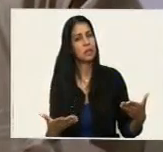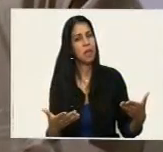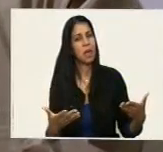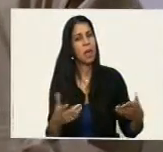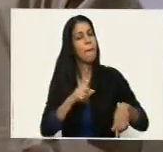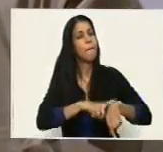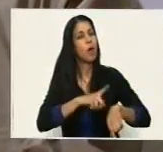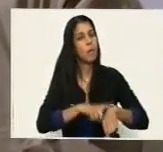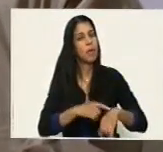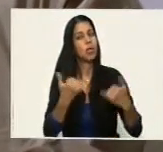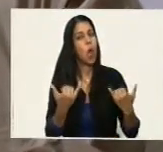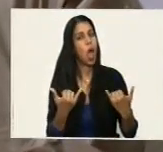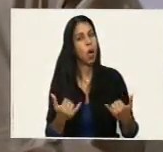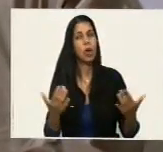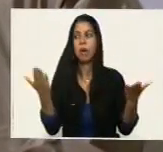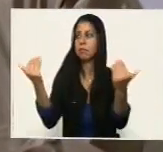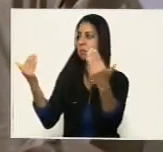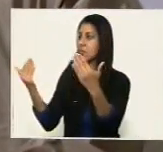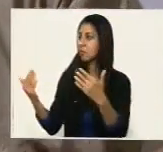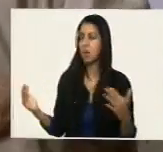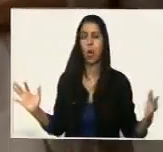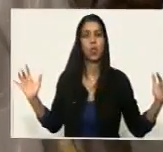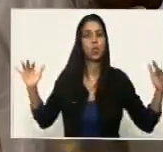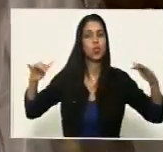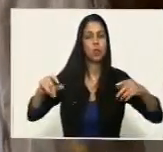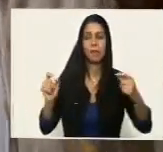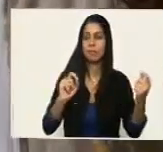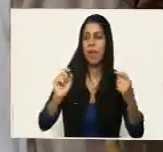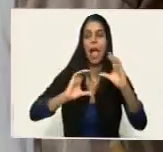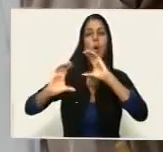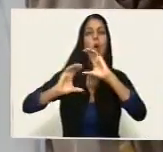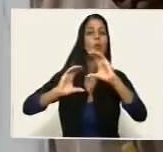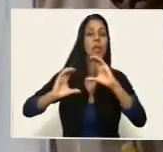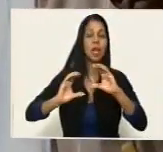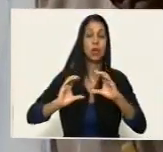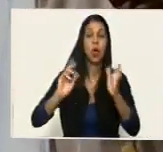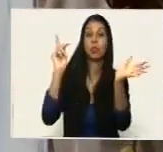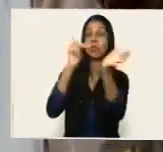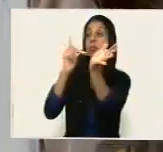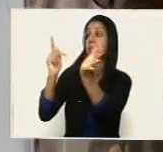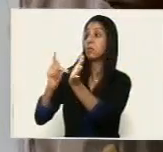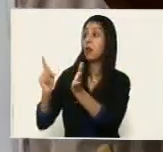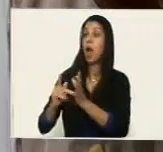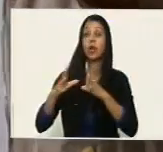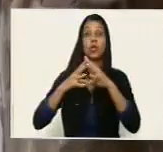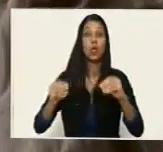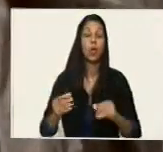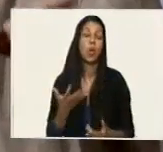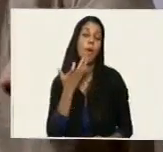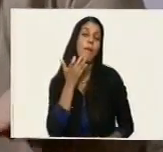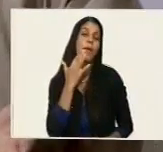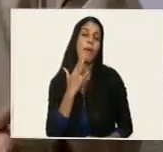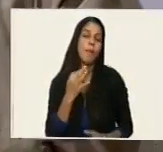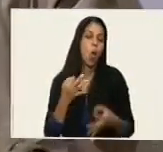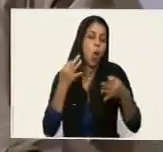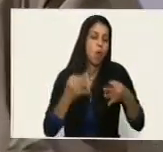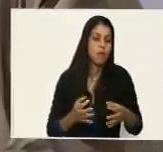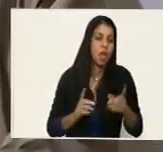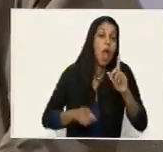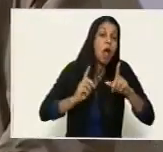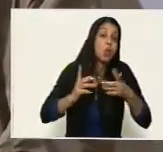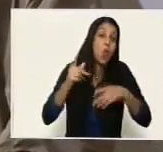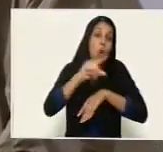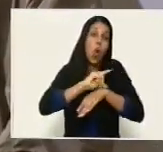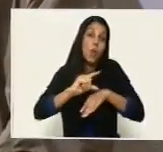debate nacional sobre ese tema, donde participen todas las voces, no solamente las voces oficiales, que son muy